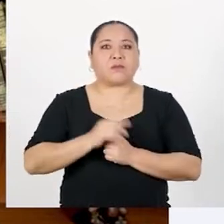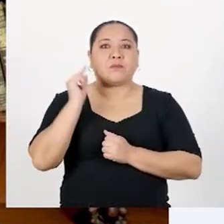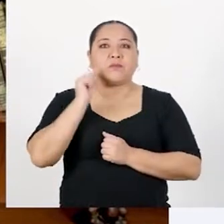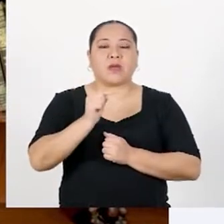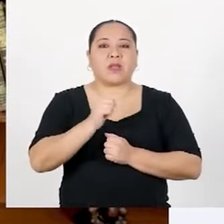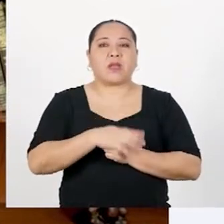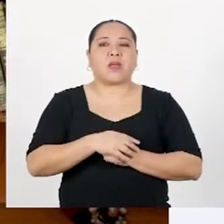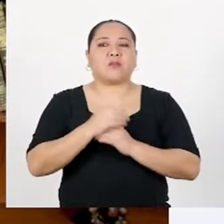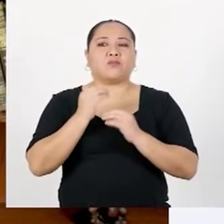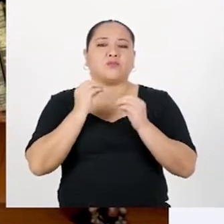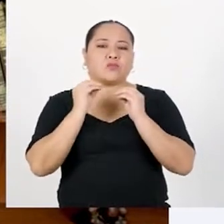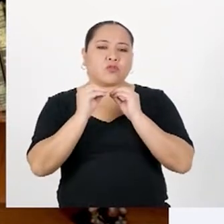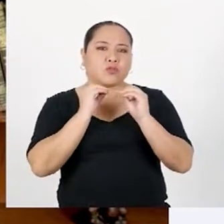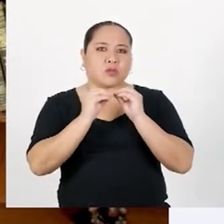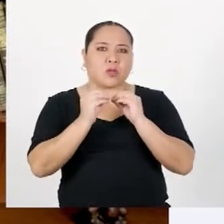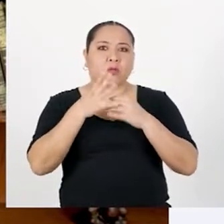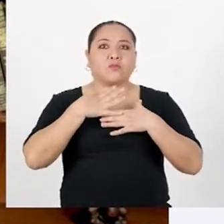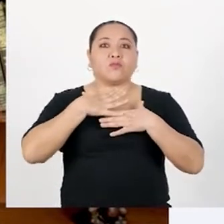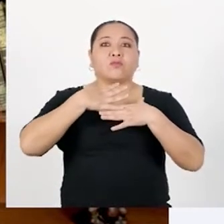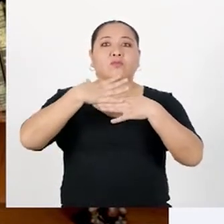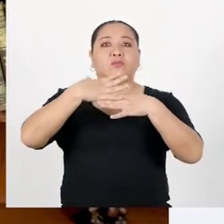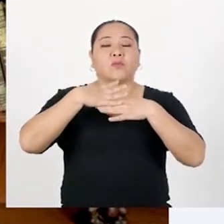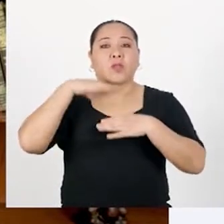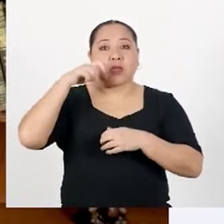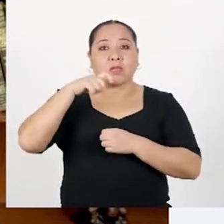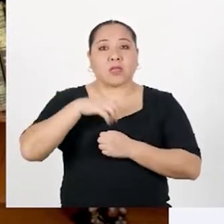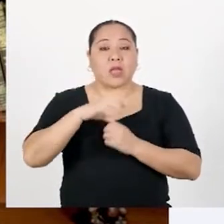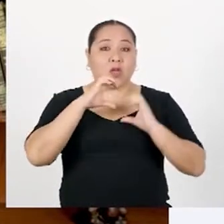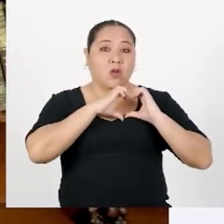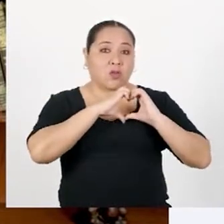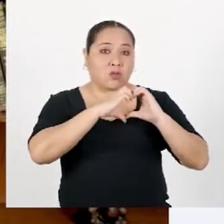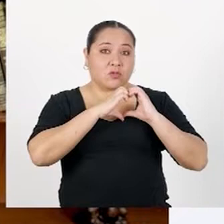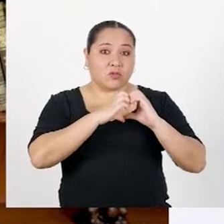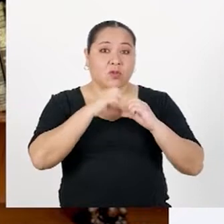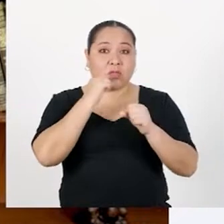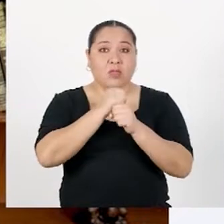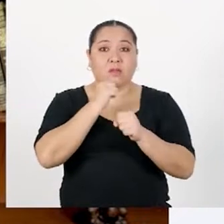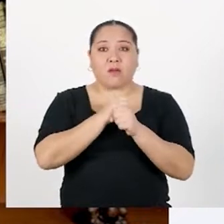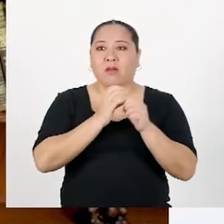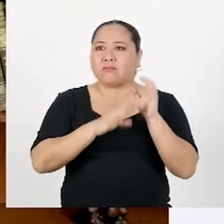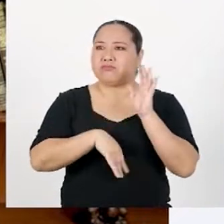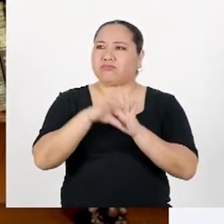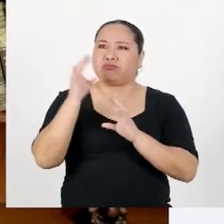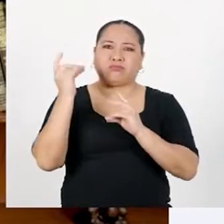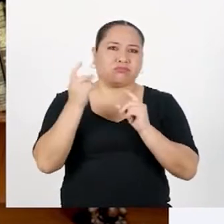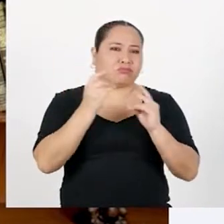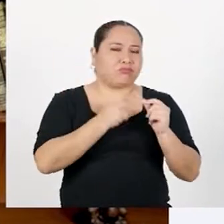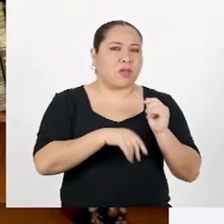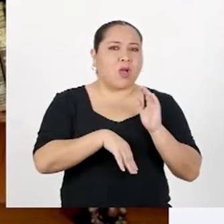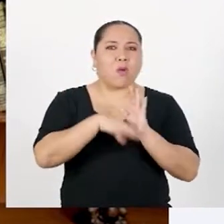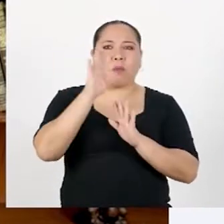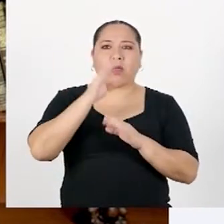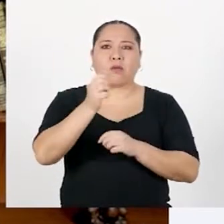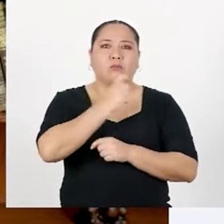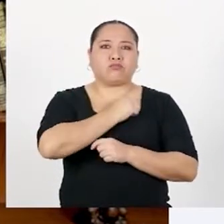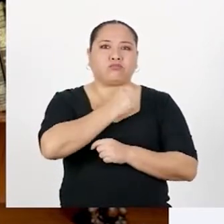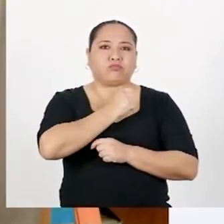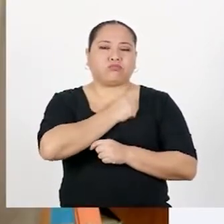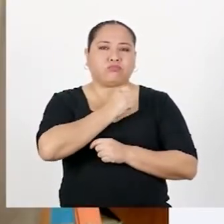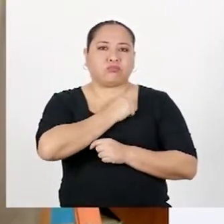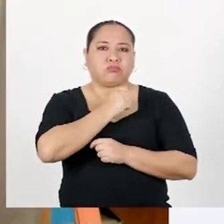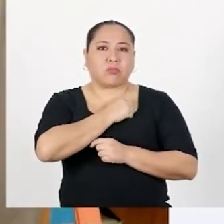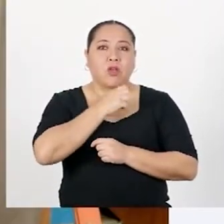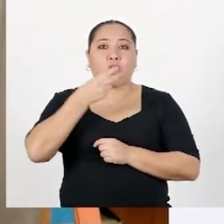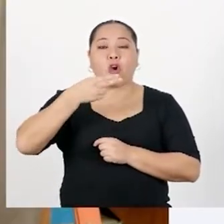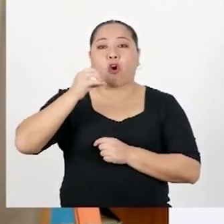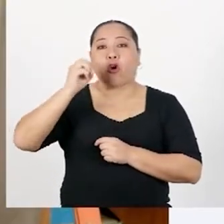Y para poder suministrar el oxígeno necesario, el corazón trabaja más deprisa y aumentan las pulsaciones.